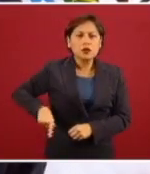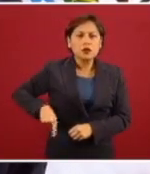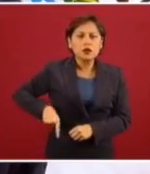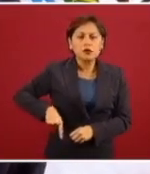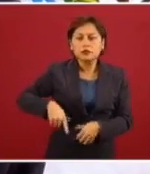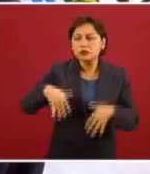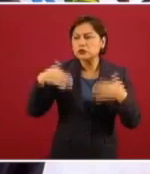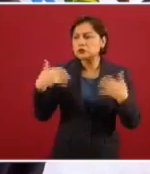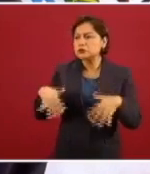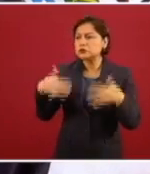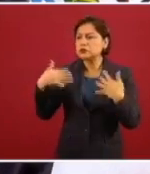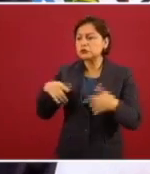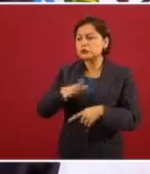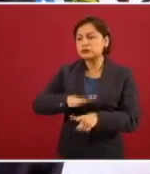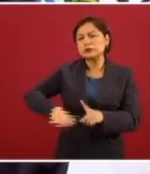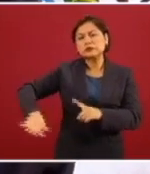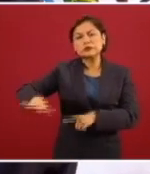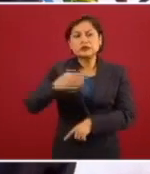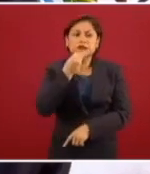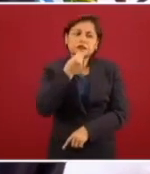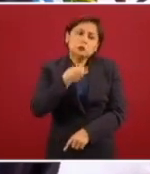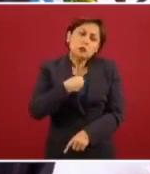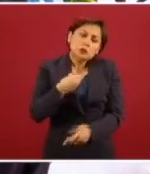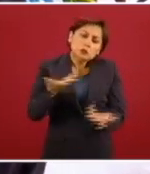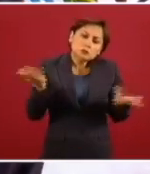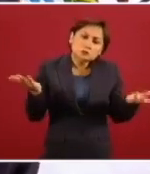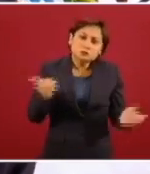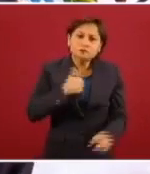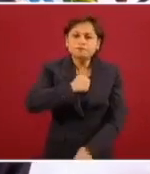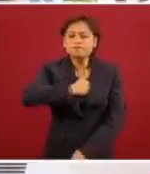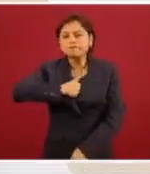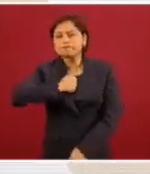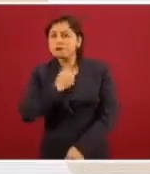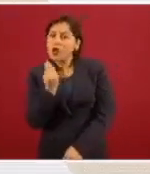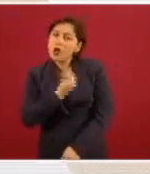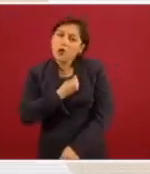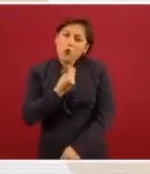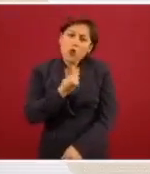de otra. Para ellos lo mejor era lo que llamaban